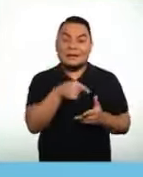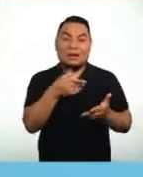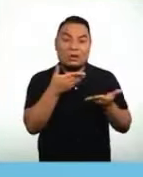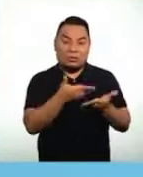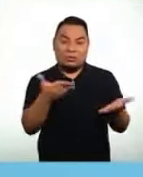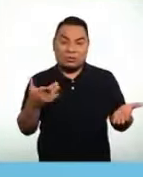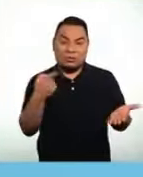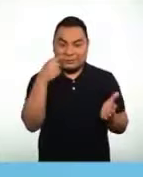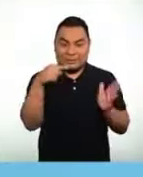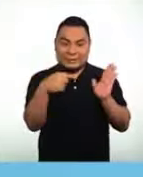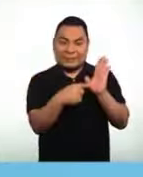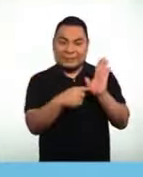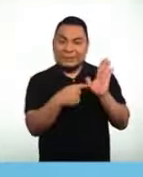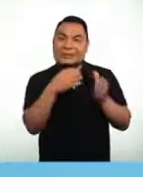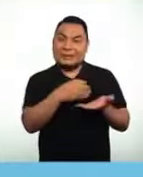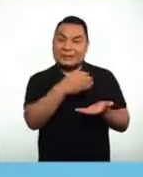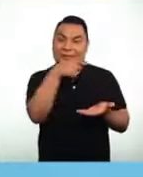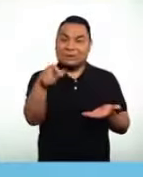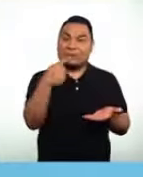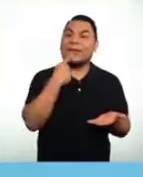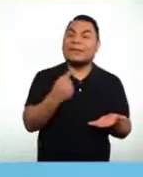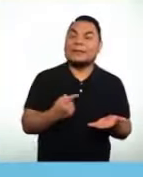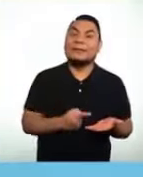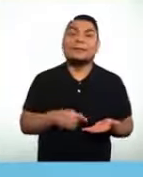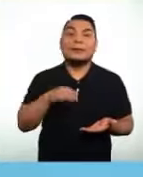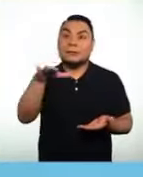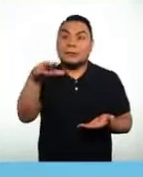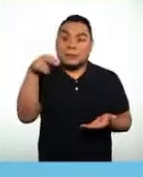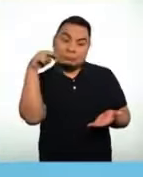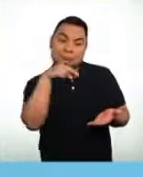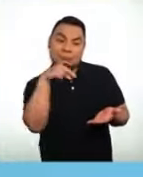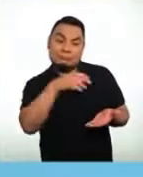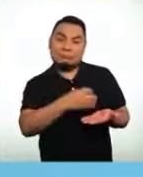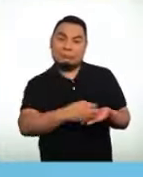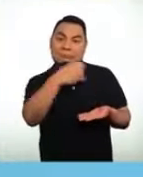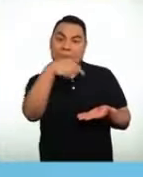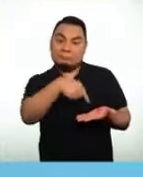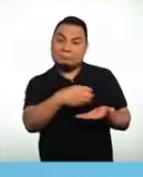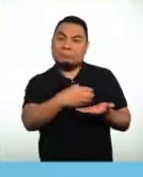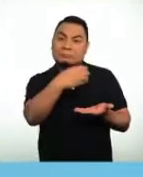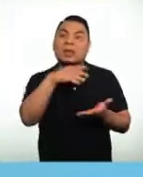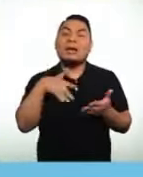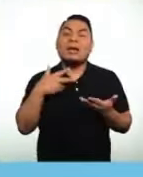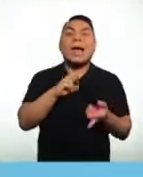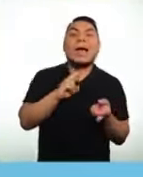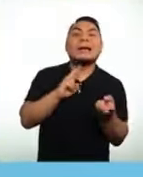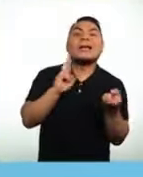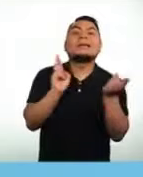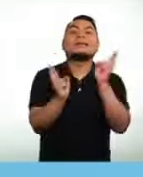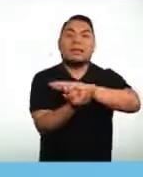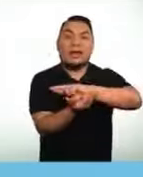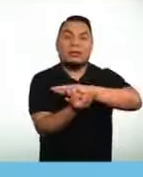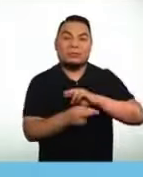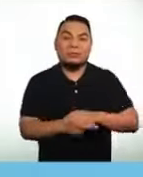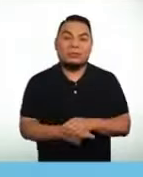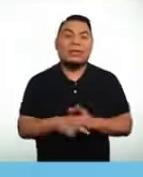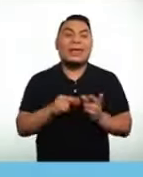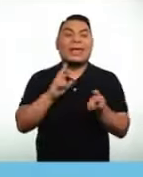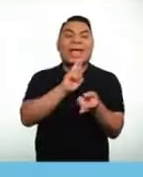el origen de estos materiales y dile: estas botellas las hemos